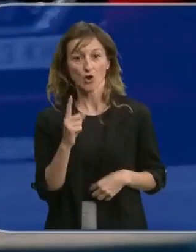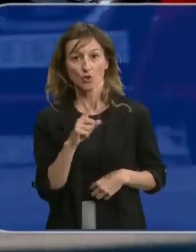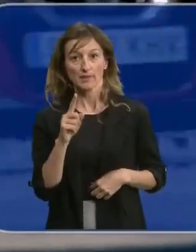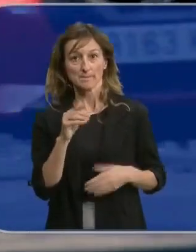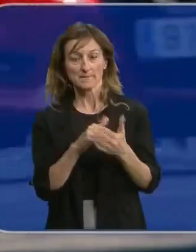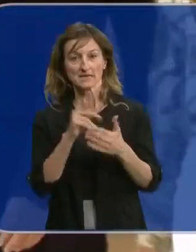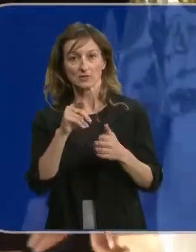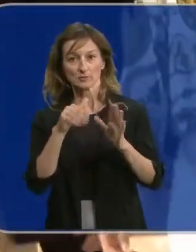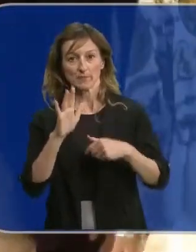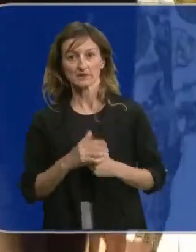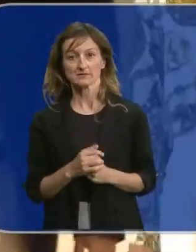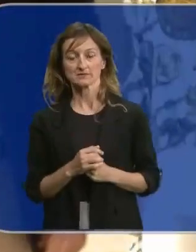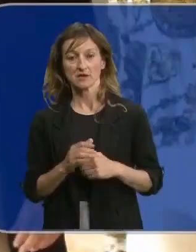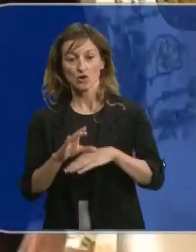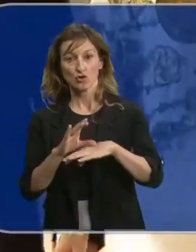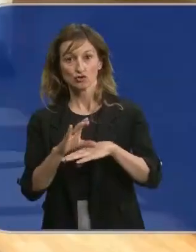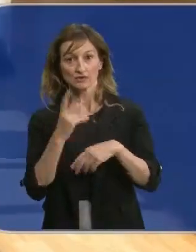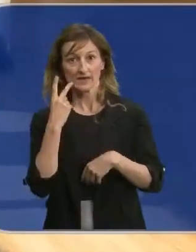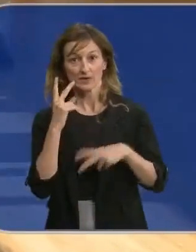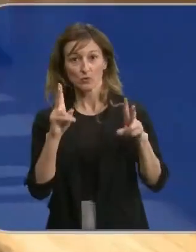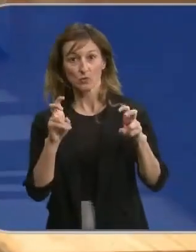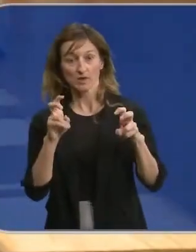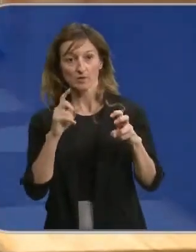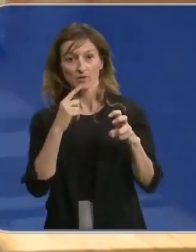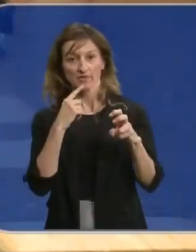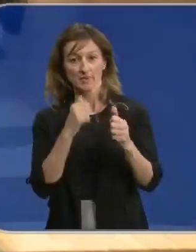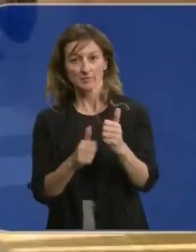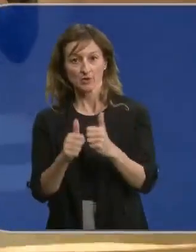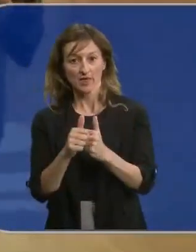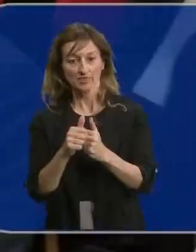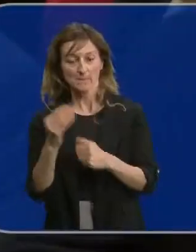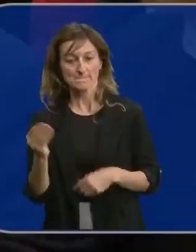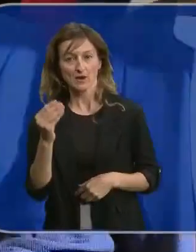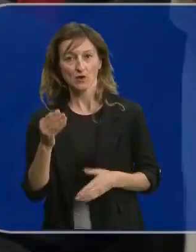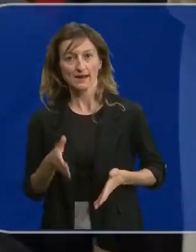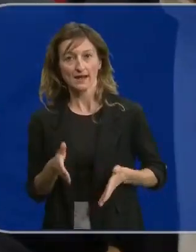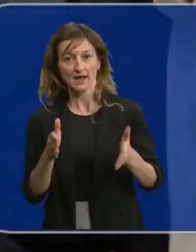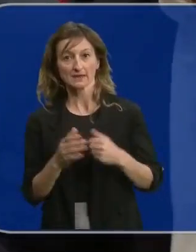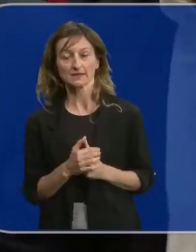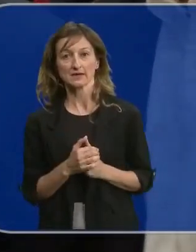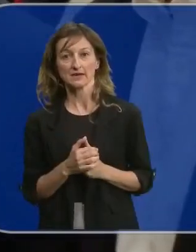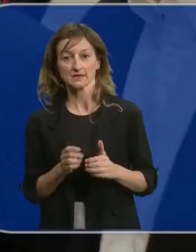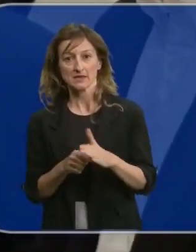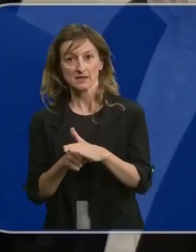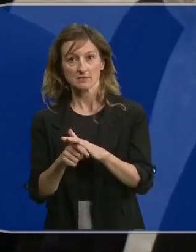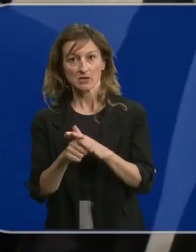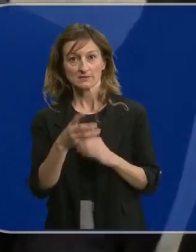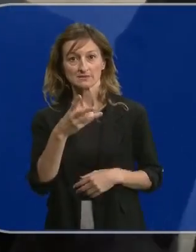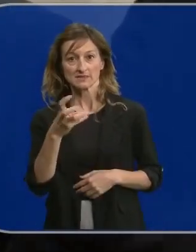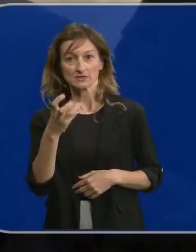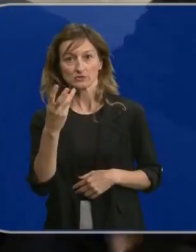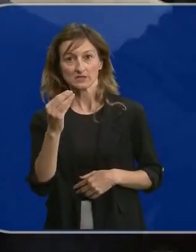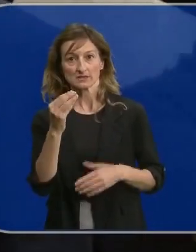11,000 km el nuevo consejero de movilidad ha marcado como prioridad mejorar las carreteras con una inversión de